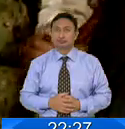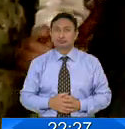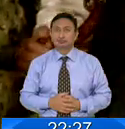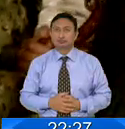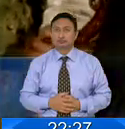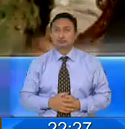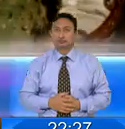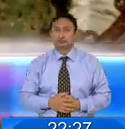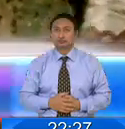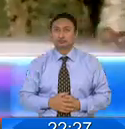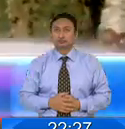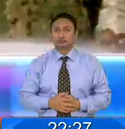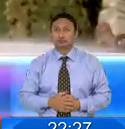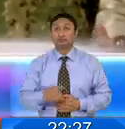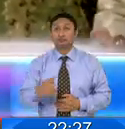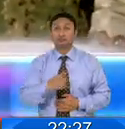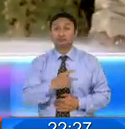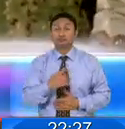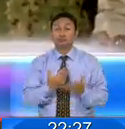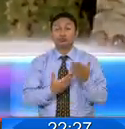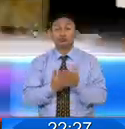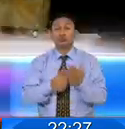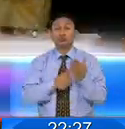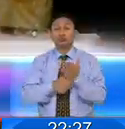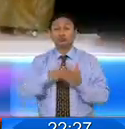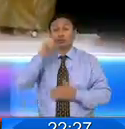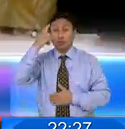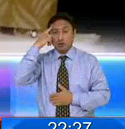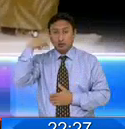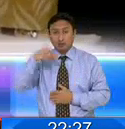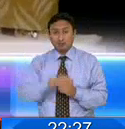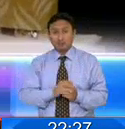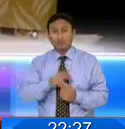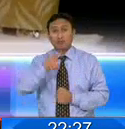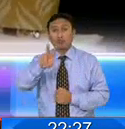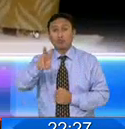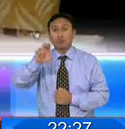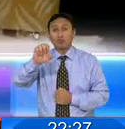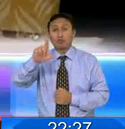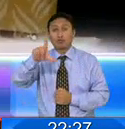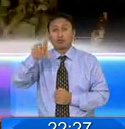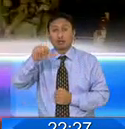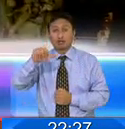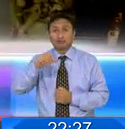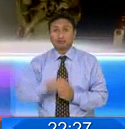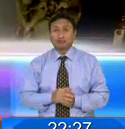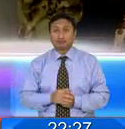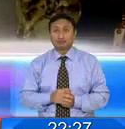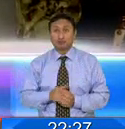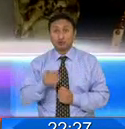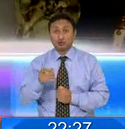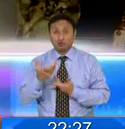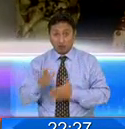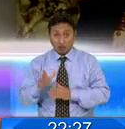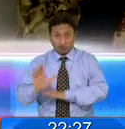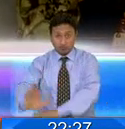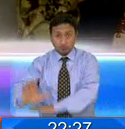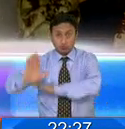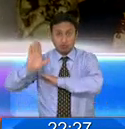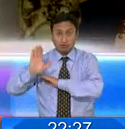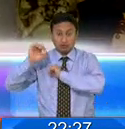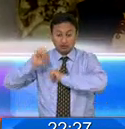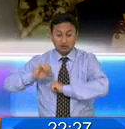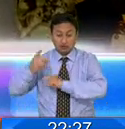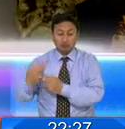El acto de posesión de Alexandra Vela como ministra de Gobierno se desarrolló en el Salón Amarillo del Palacio de Carondelet. Queda legalmente posesionado